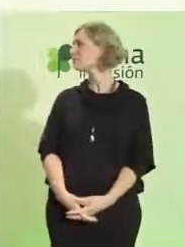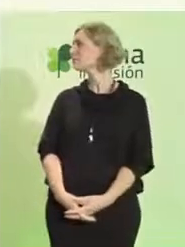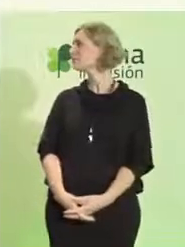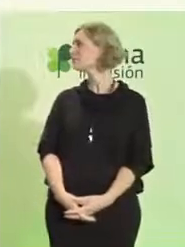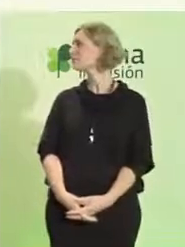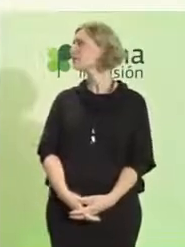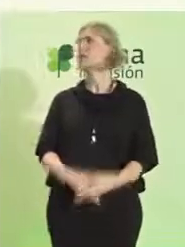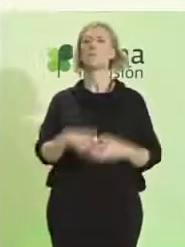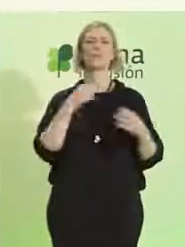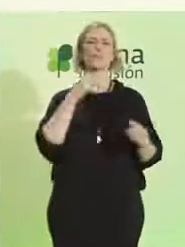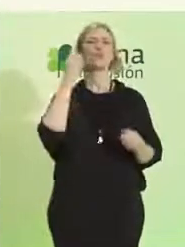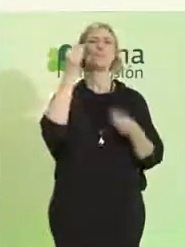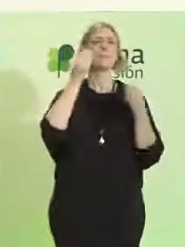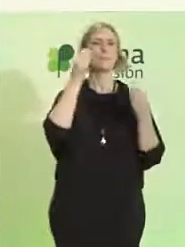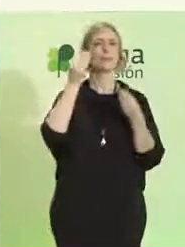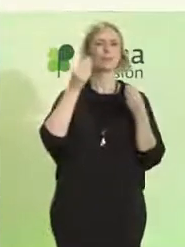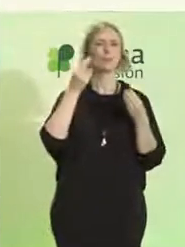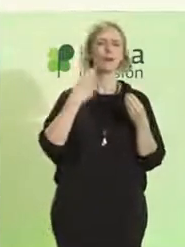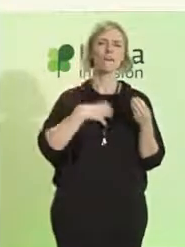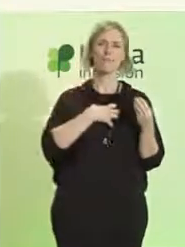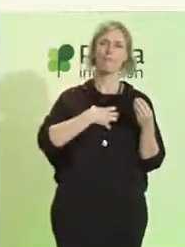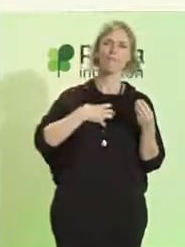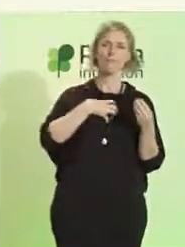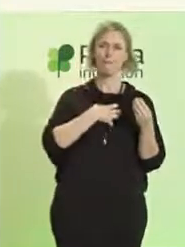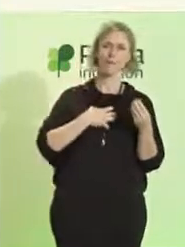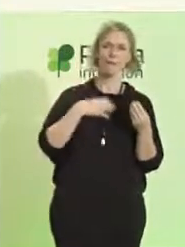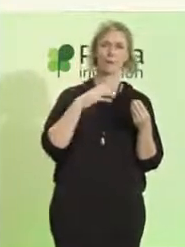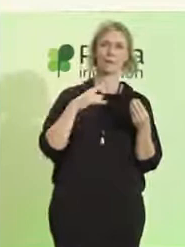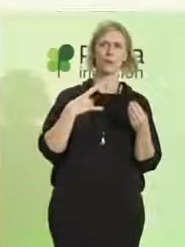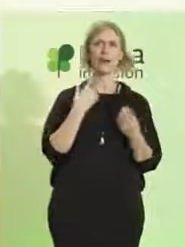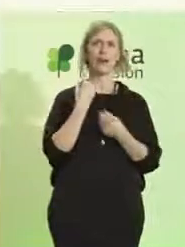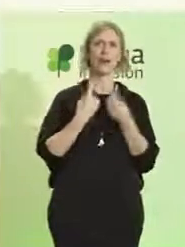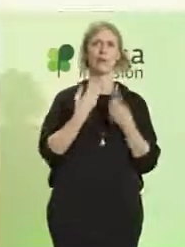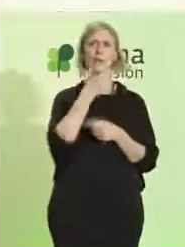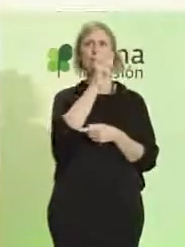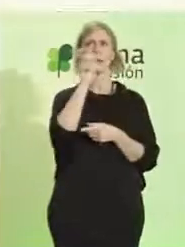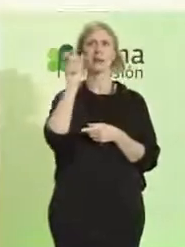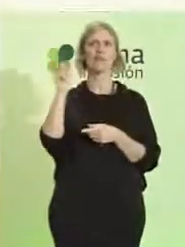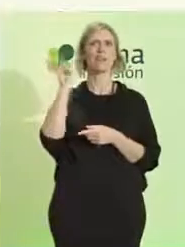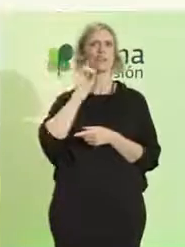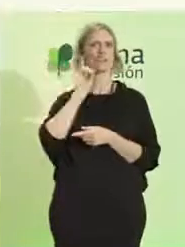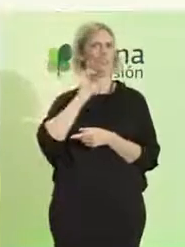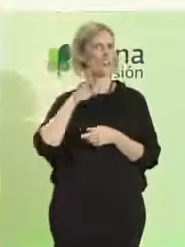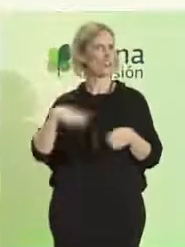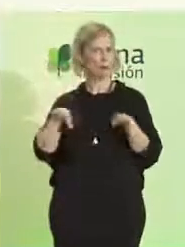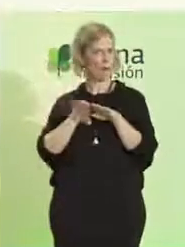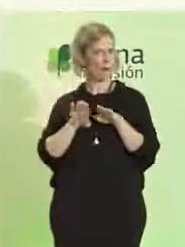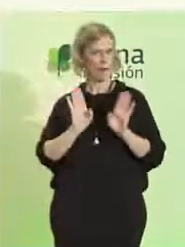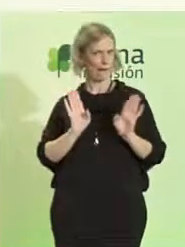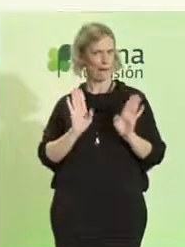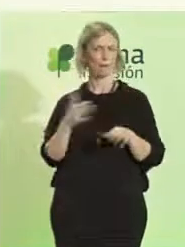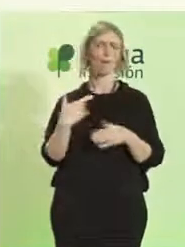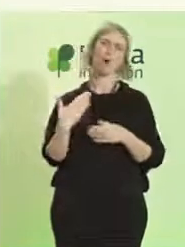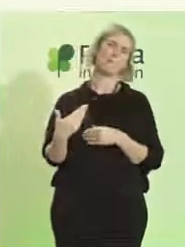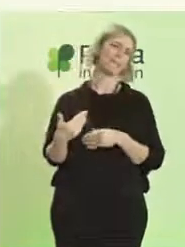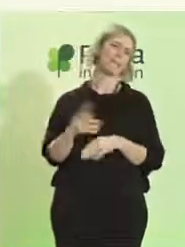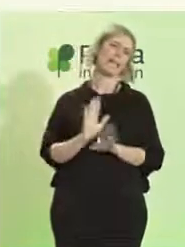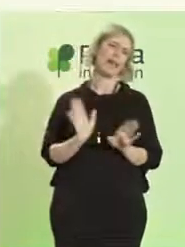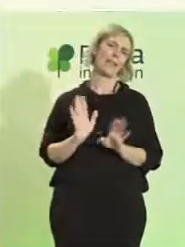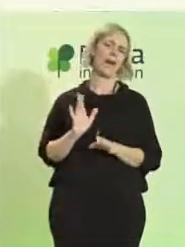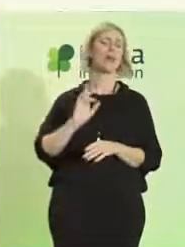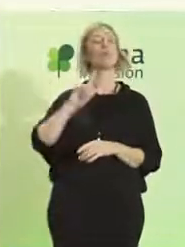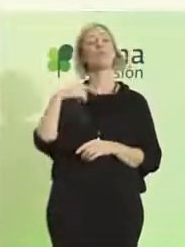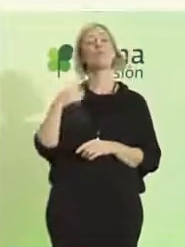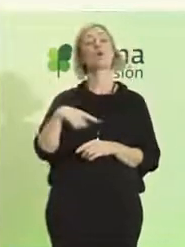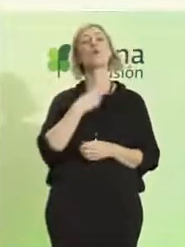Bueno, supongo que ha costado en algún momento, porque es cierto que había como seis palabras que sonaban un poco iguales, pero no pasa nada. Luego os contaré qué hacemos con esto. ¡Qué presión